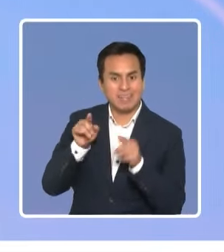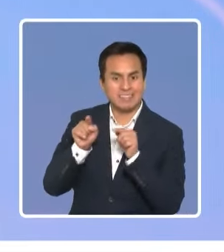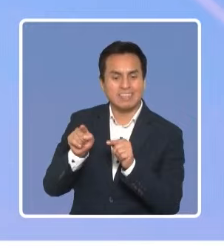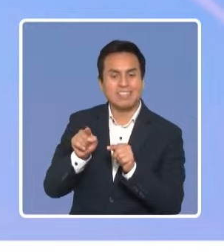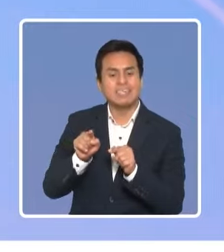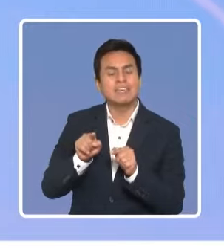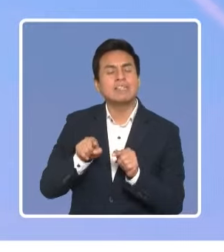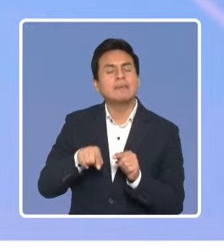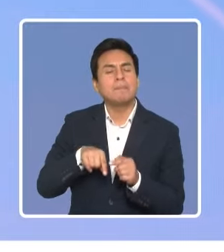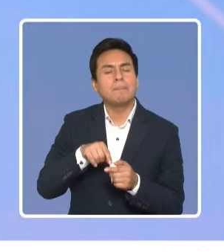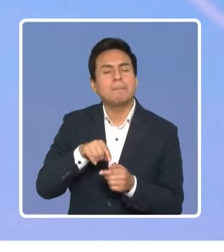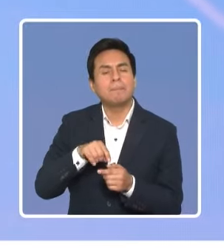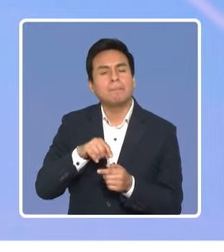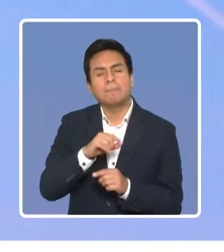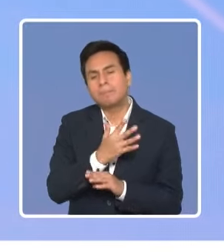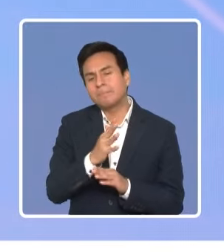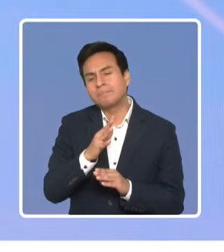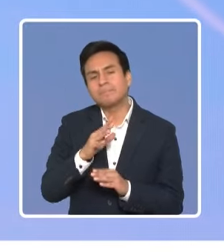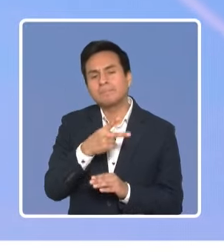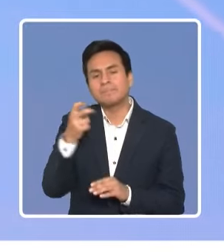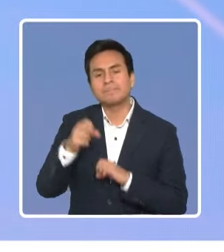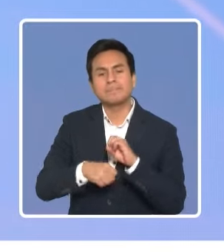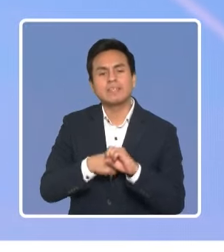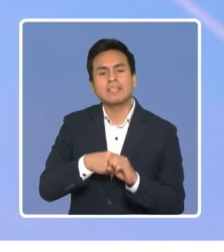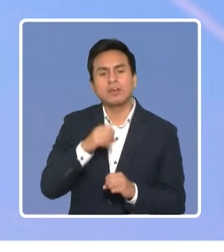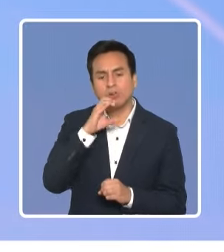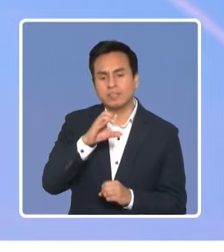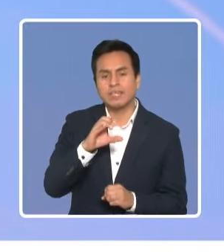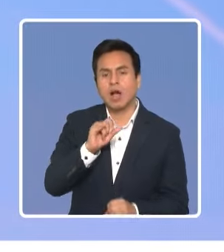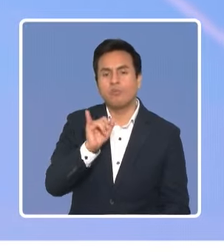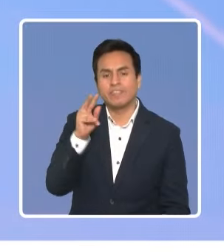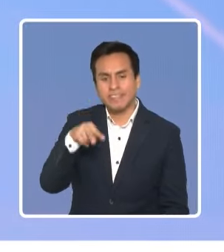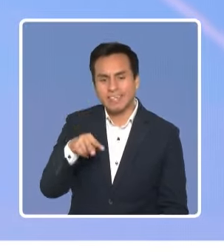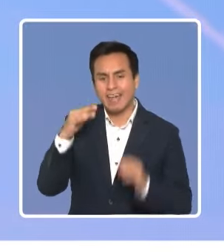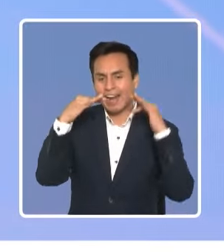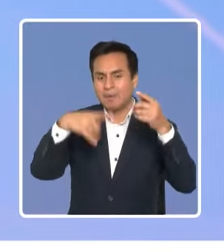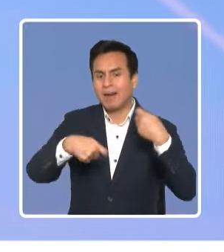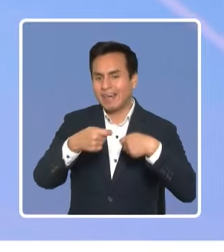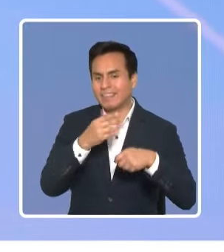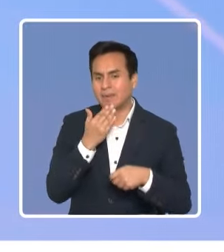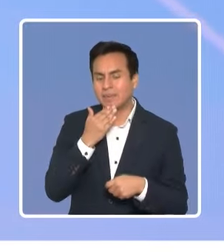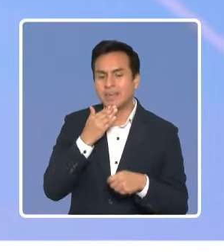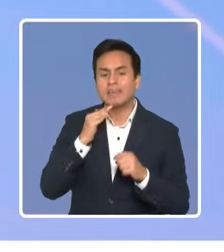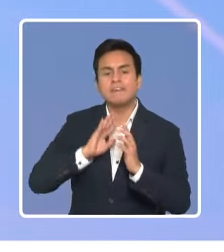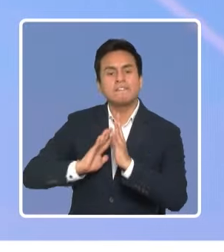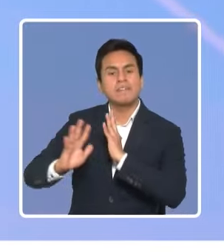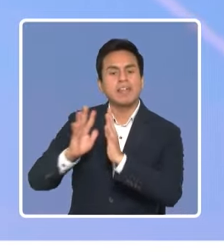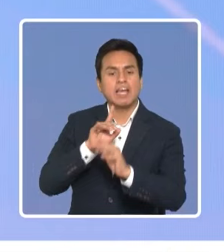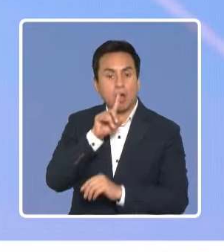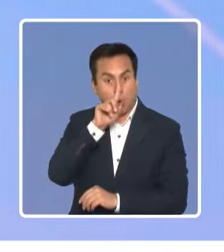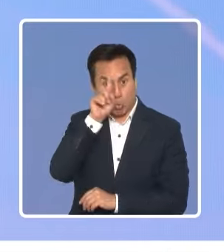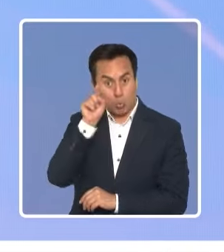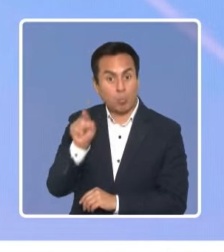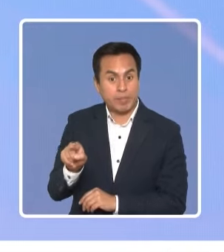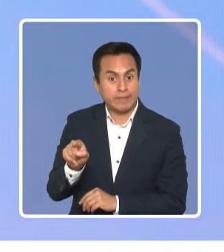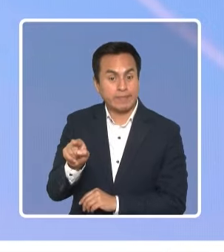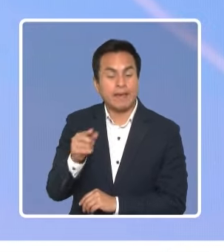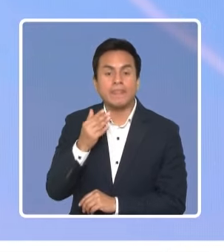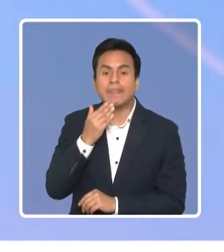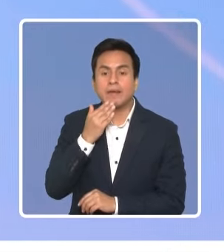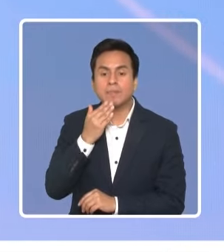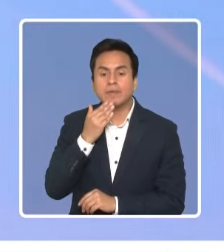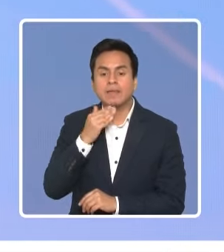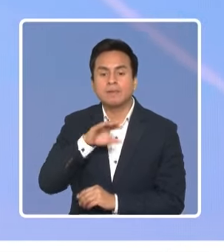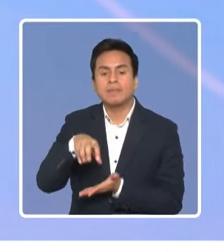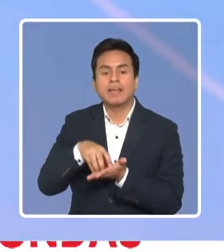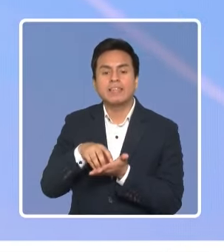Parque Bicentenario de Conce, en las ramadas de la Isla Cautín, en la Feria Costumbrista de